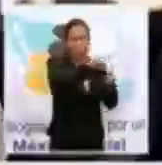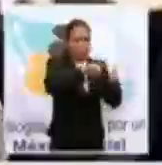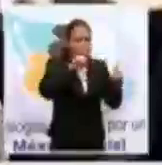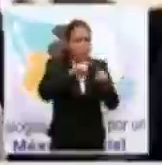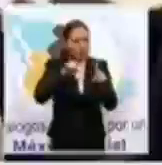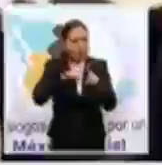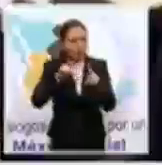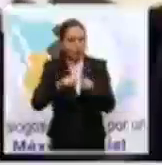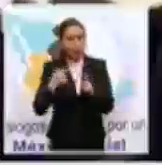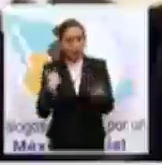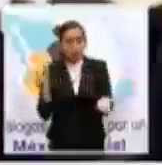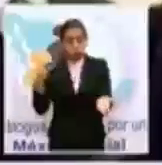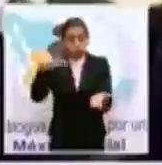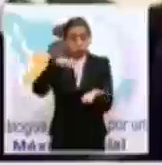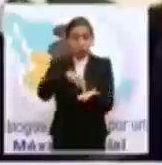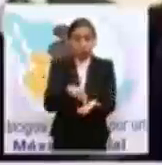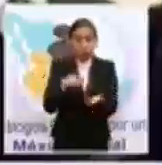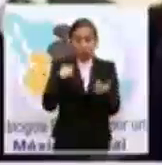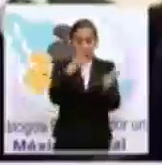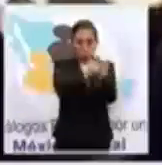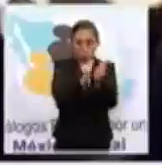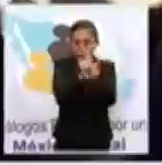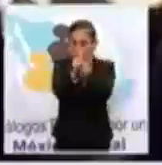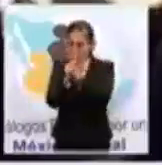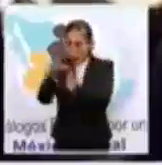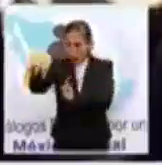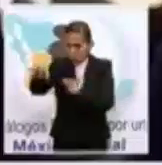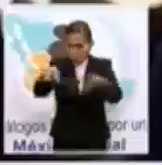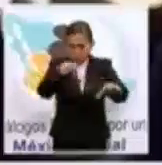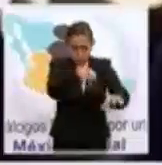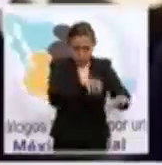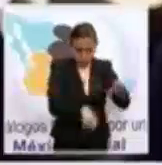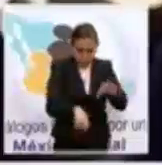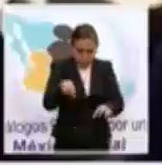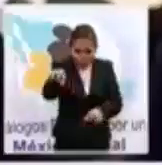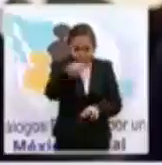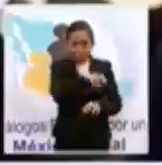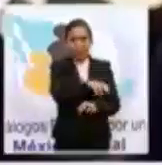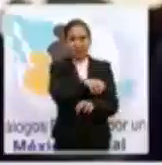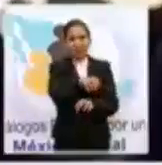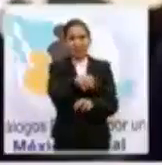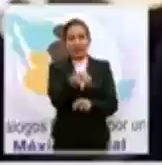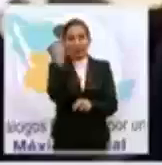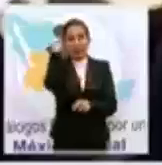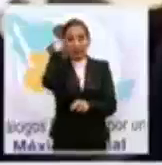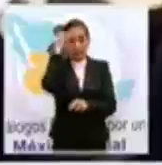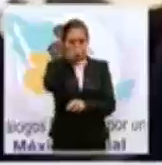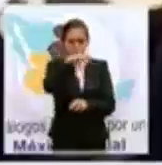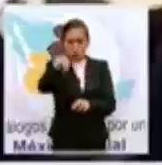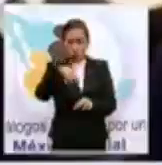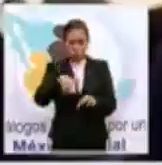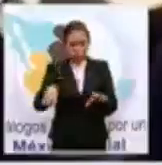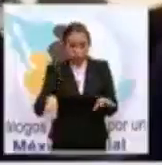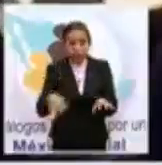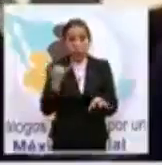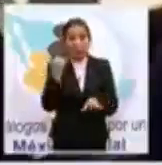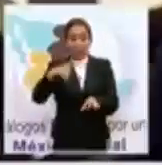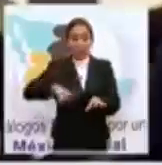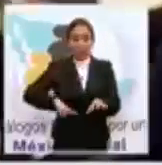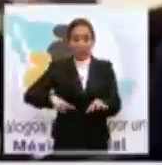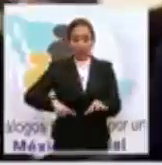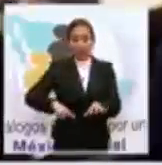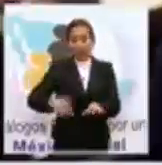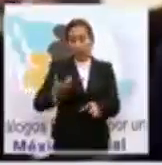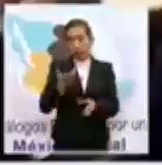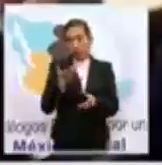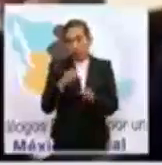gran presencia de grupos y de poblaciones indígenas. Y el Estado se ha encargado,